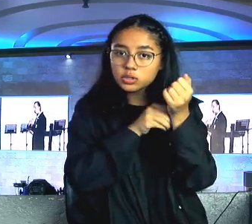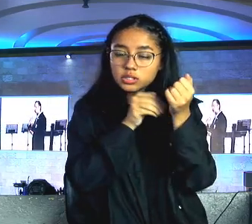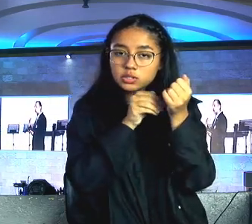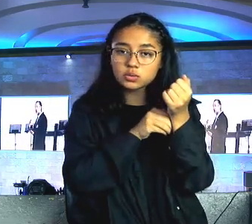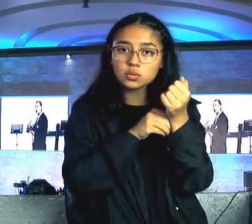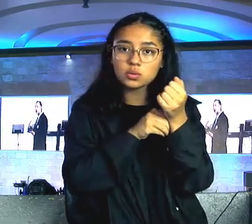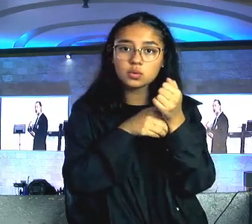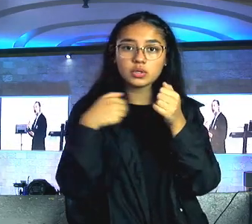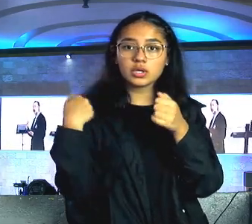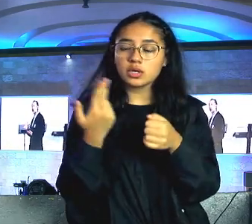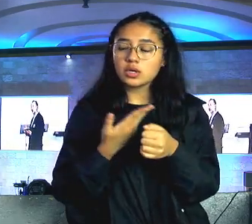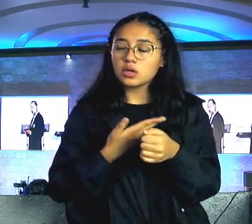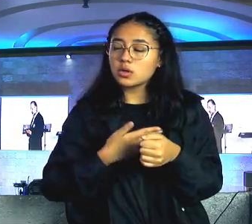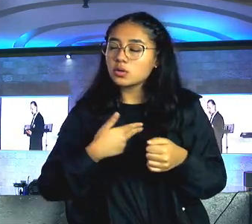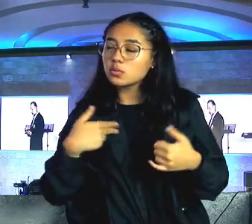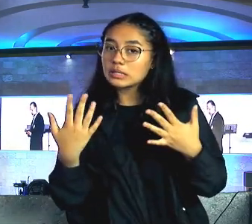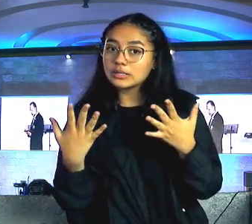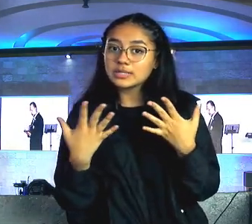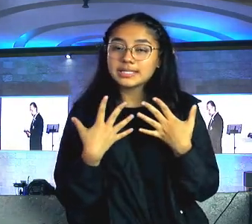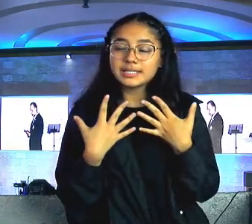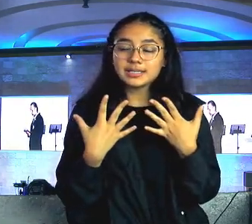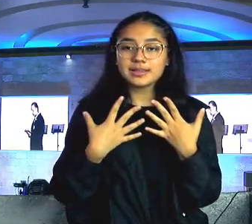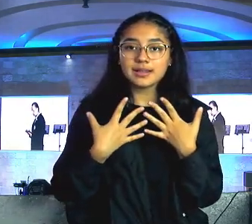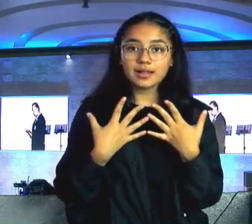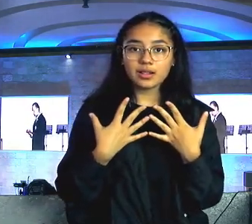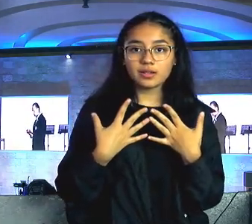nuestras motivaciones,